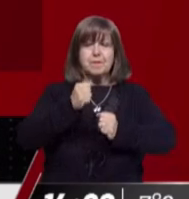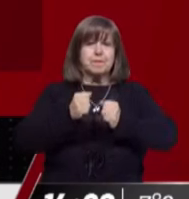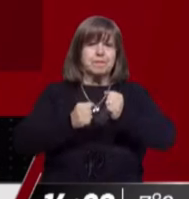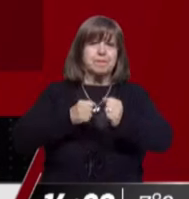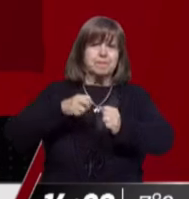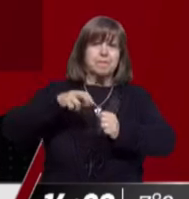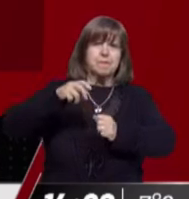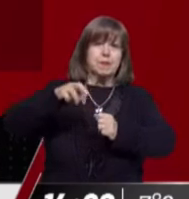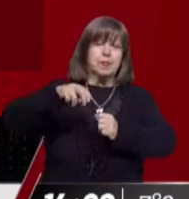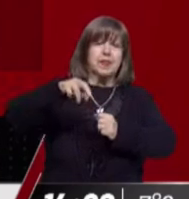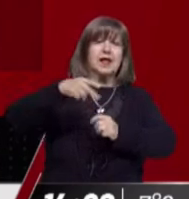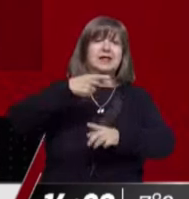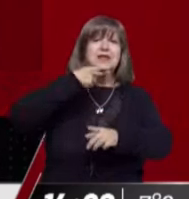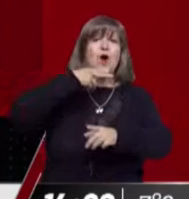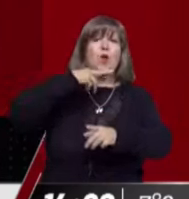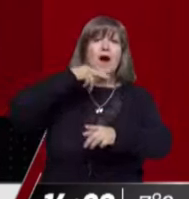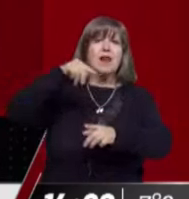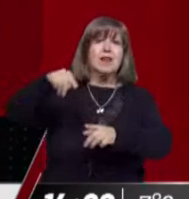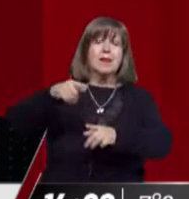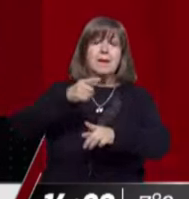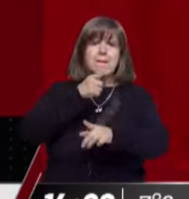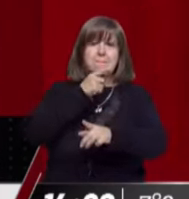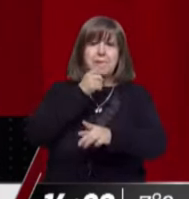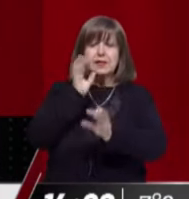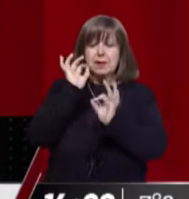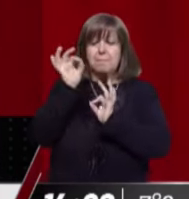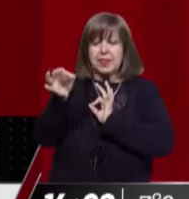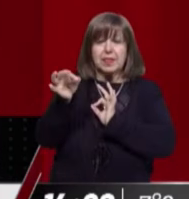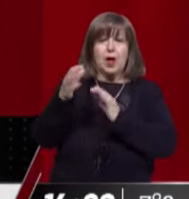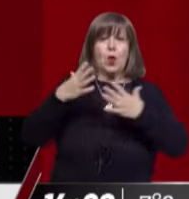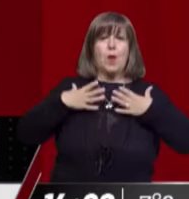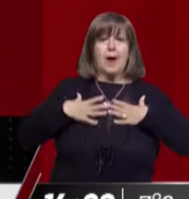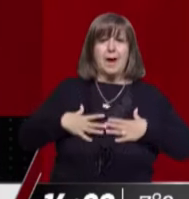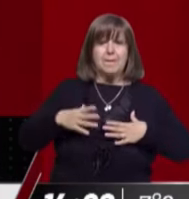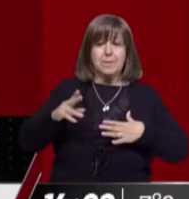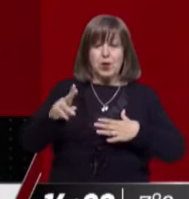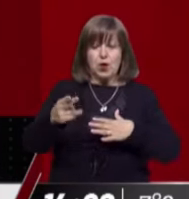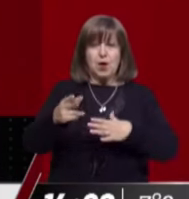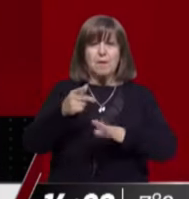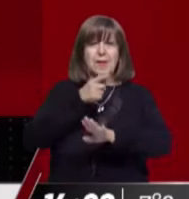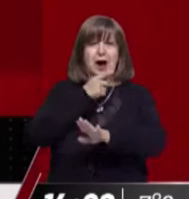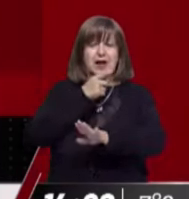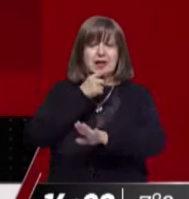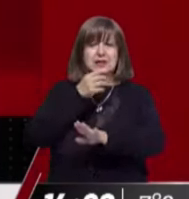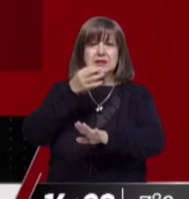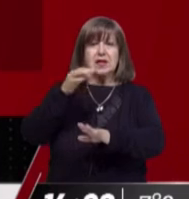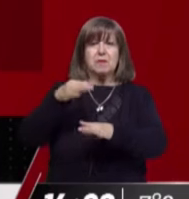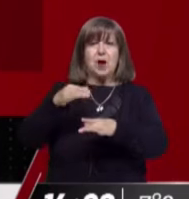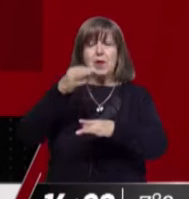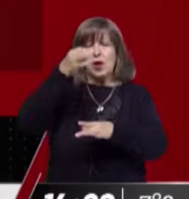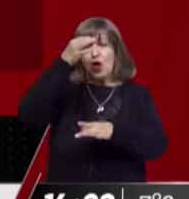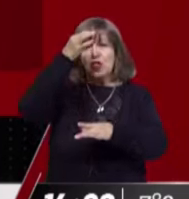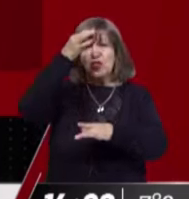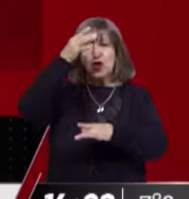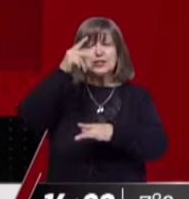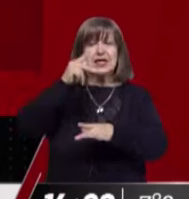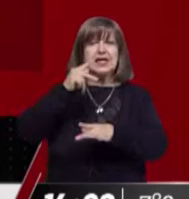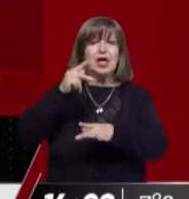provincia de San Juan, y lamentablemente fue hallada a unos 12 kilómetros de la